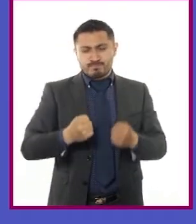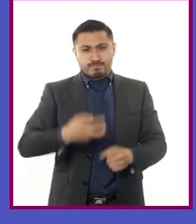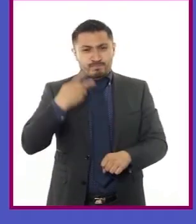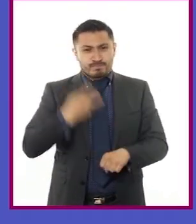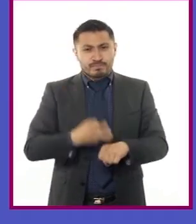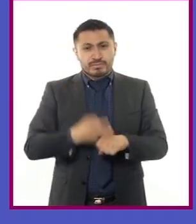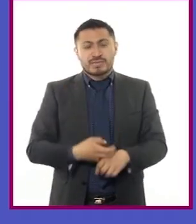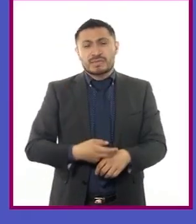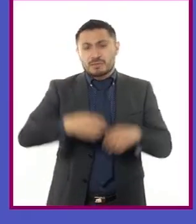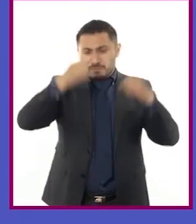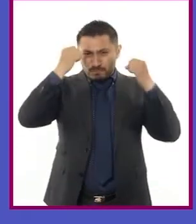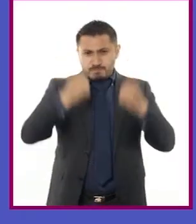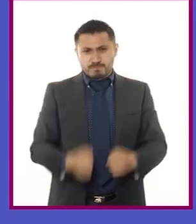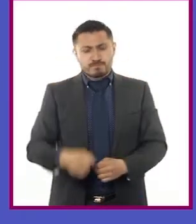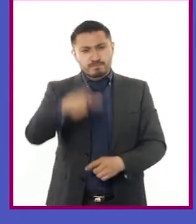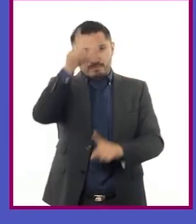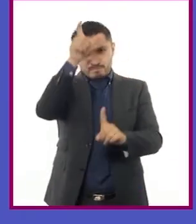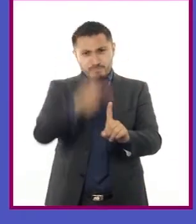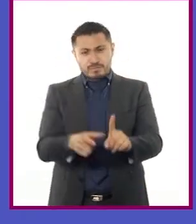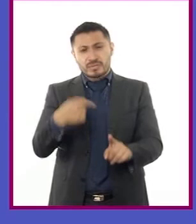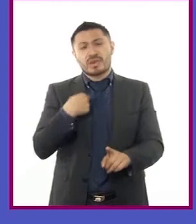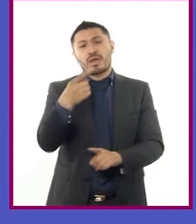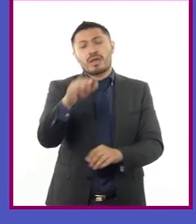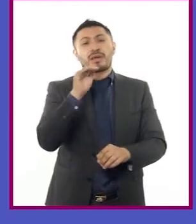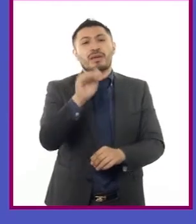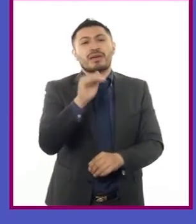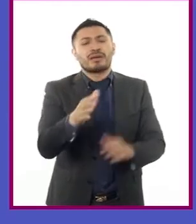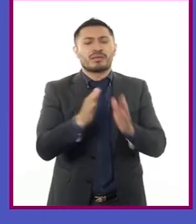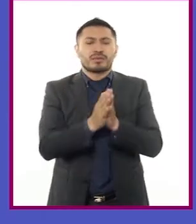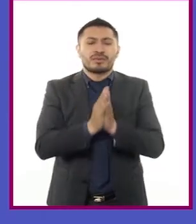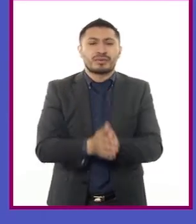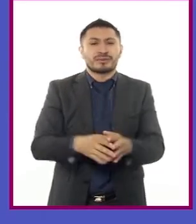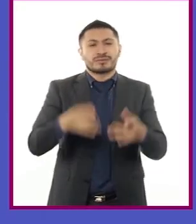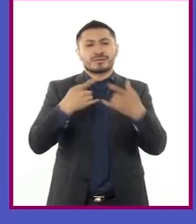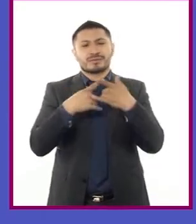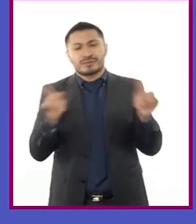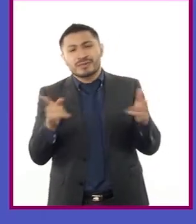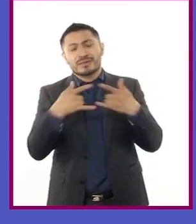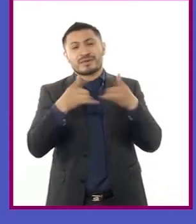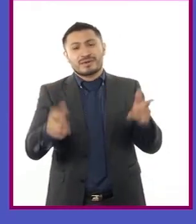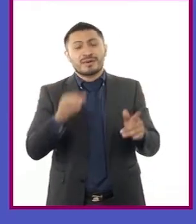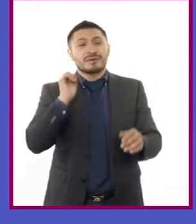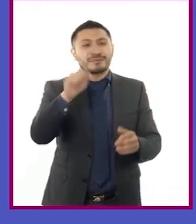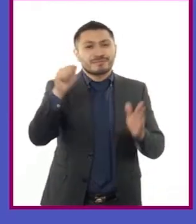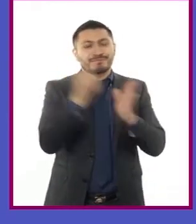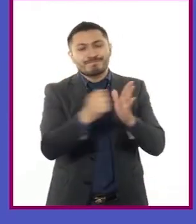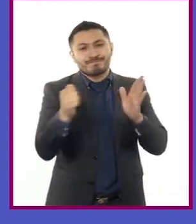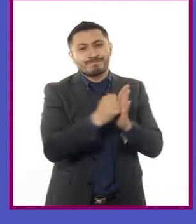y certero. Estoy llamando, tirándote la puerta. Parece que yo soy el que me